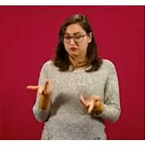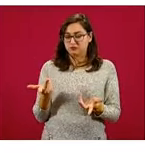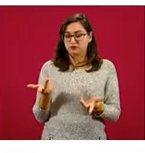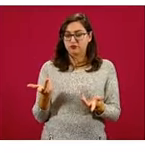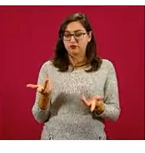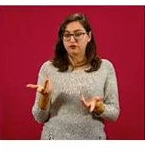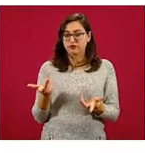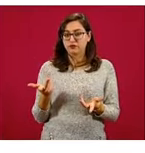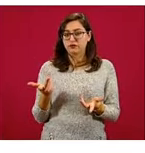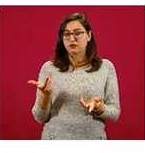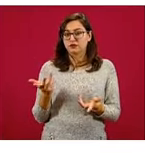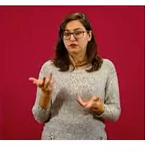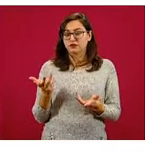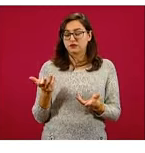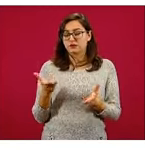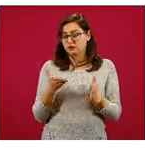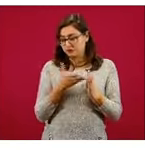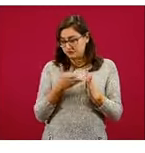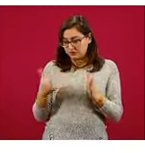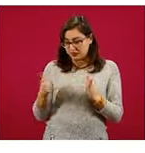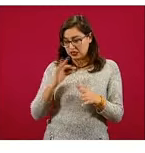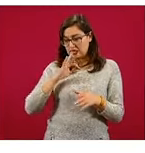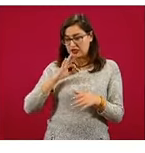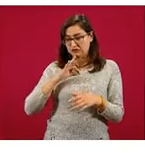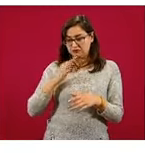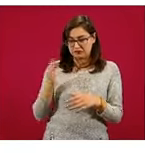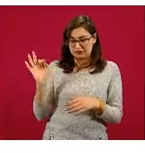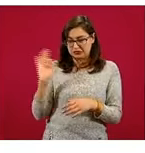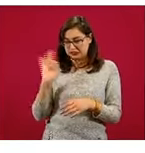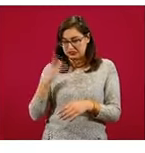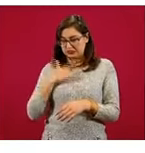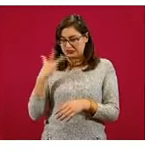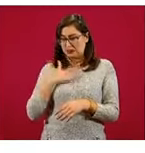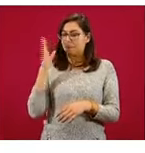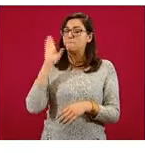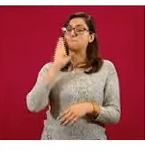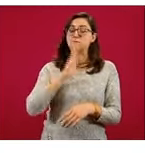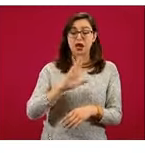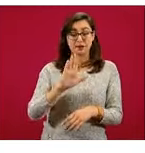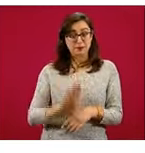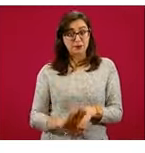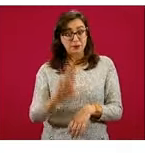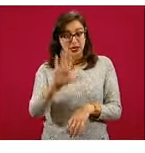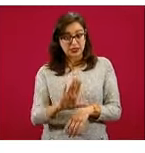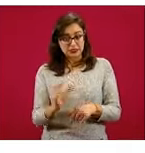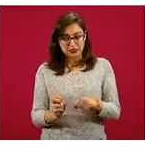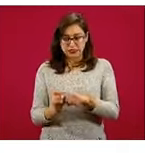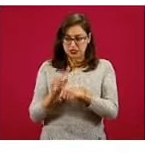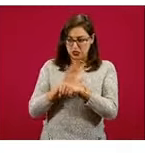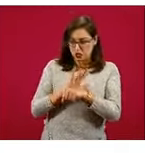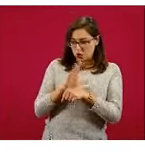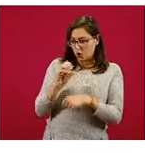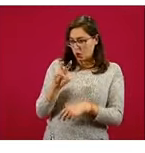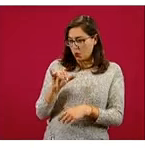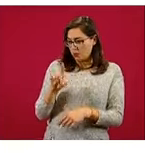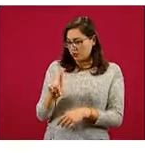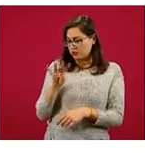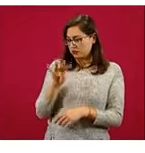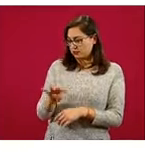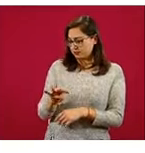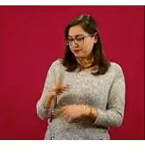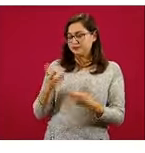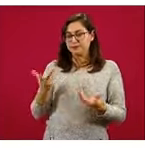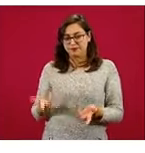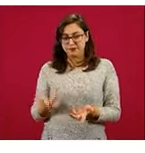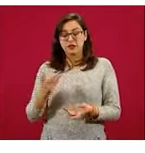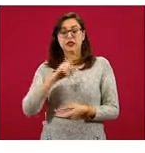casos sospechosos de la enfermedad, es decir, tenían signos y síntomas compatibles con COVID-19. Como